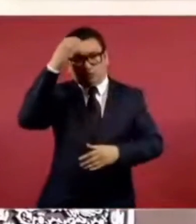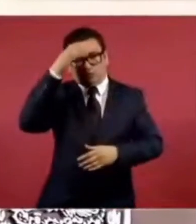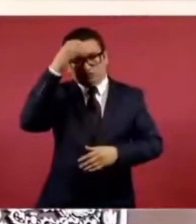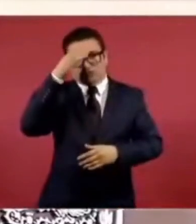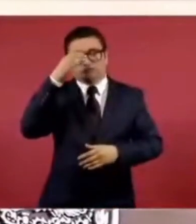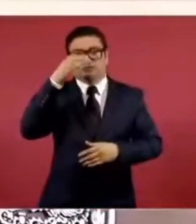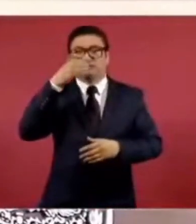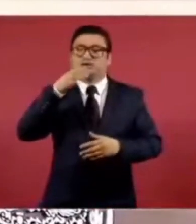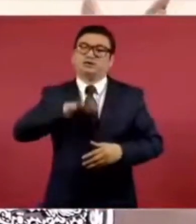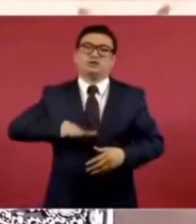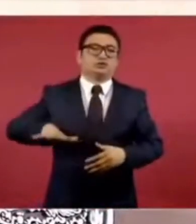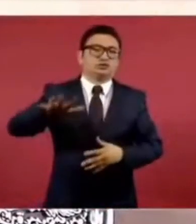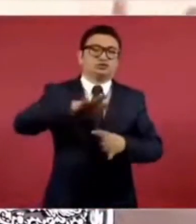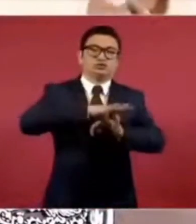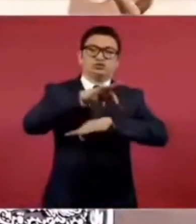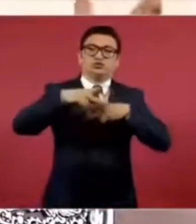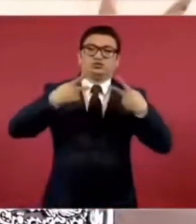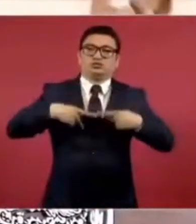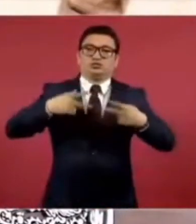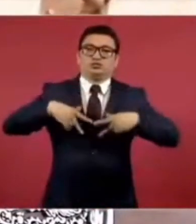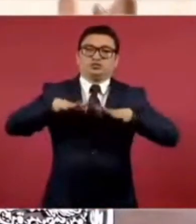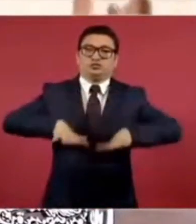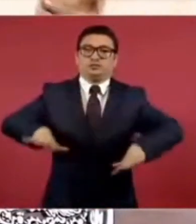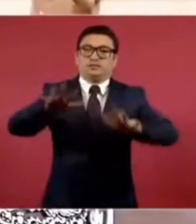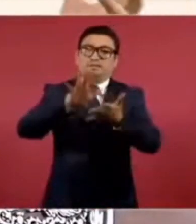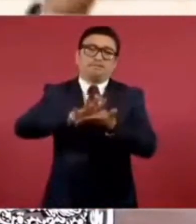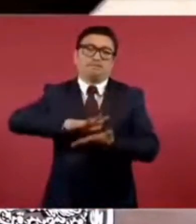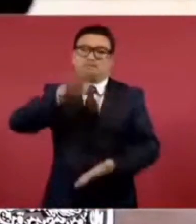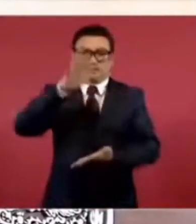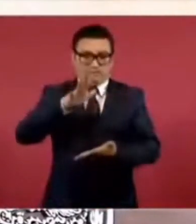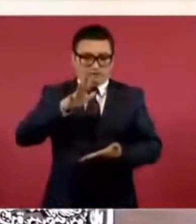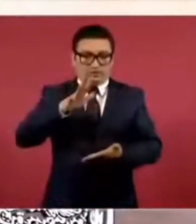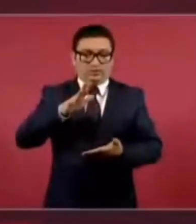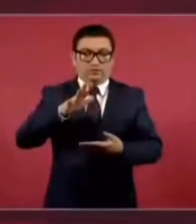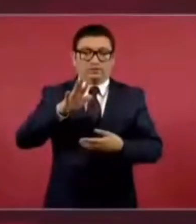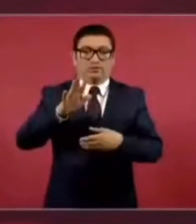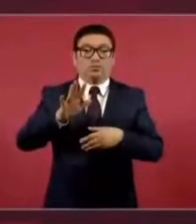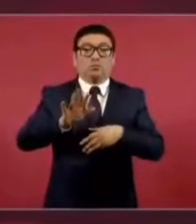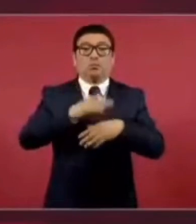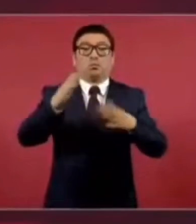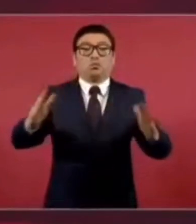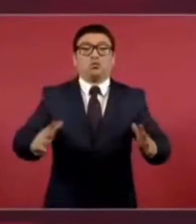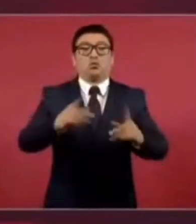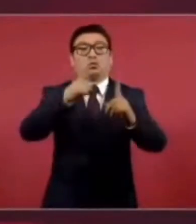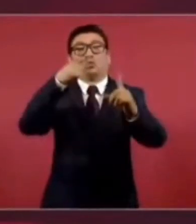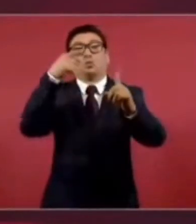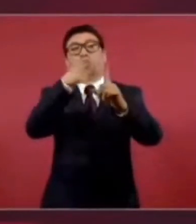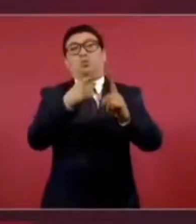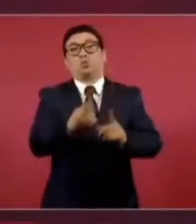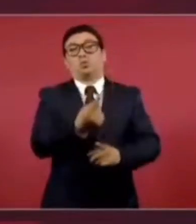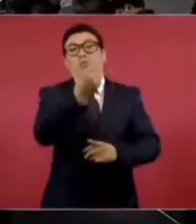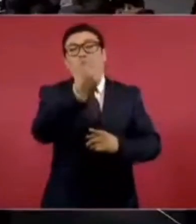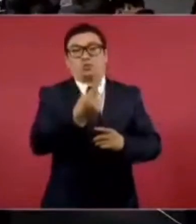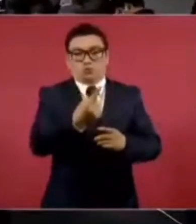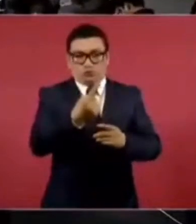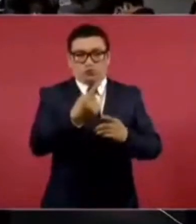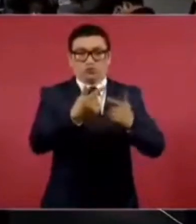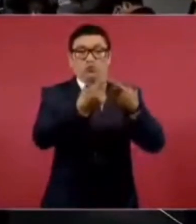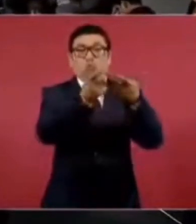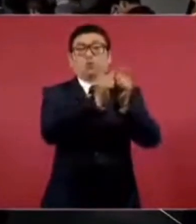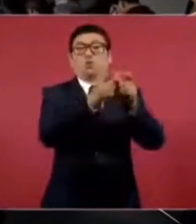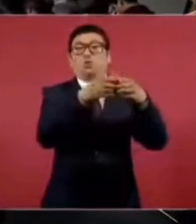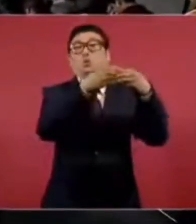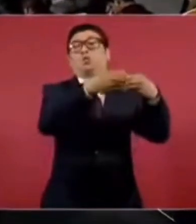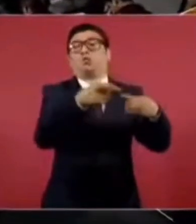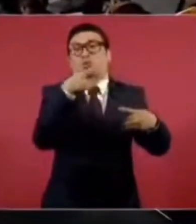de la mayoría del pueblo, para que no sea una vanguardia, para que no sea un grupo nada